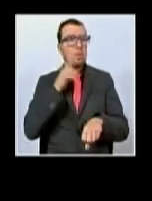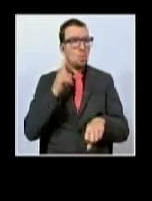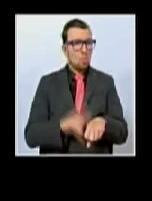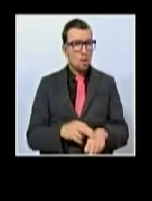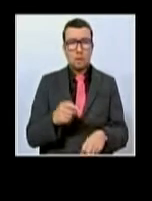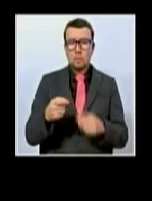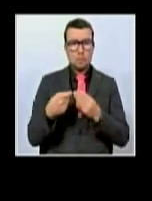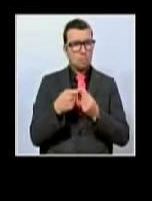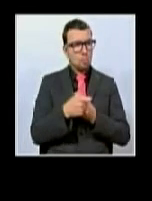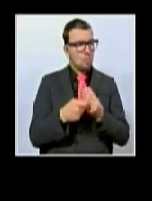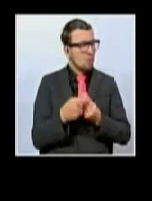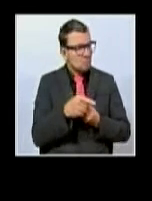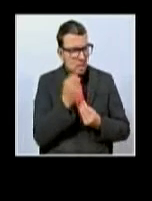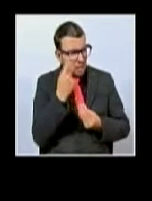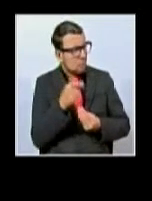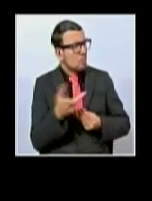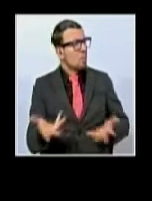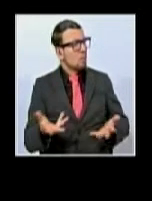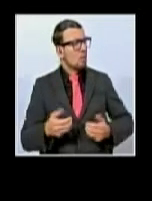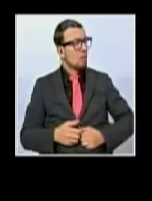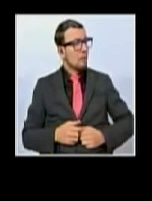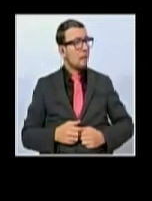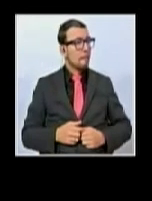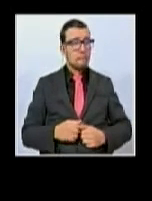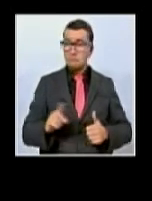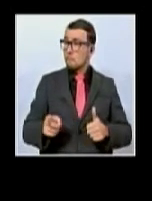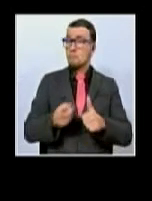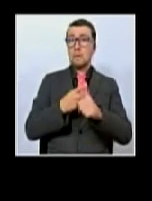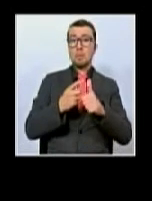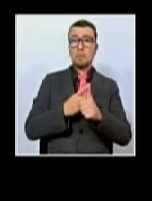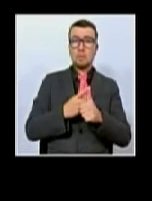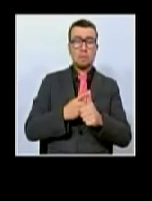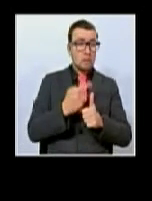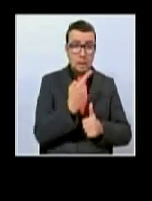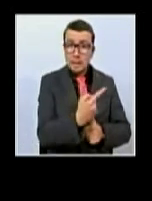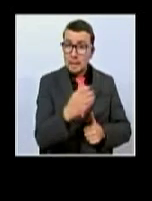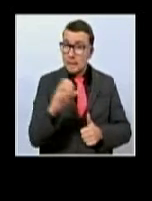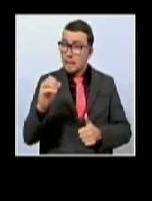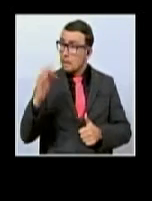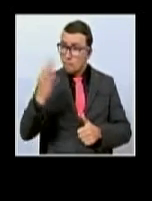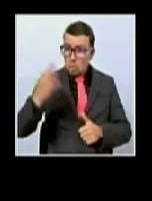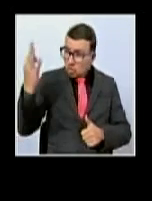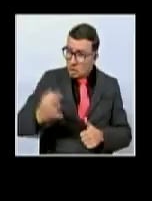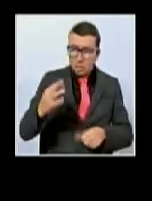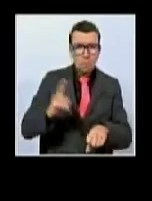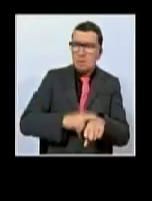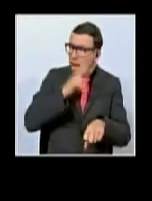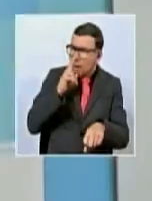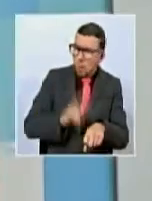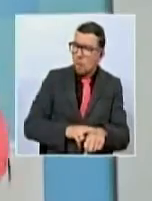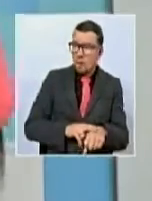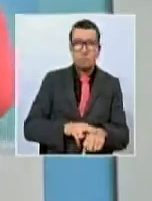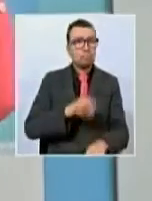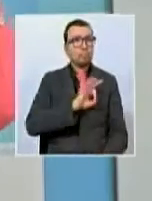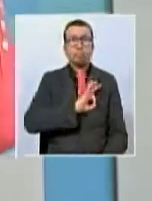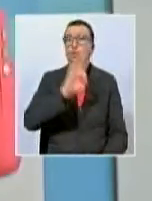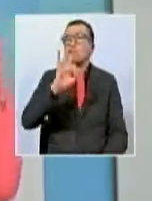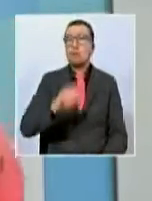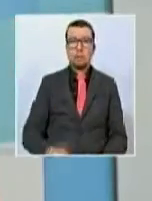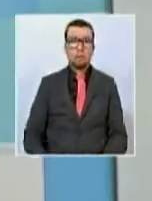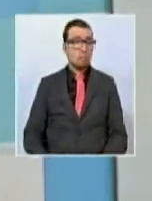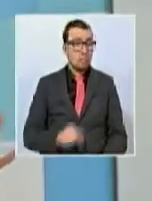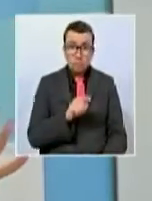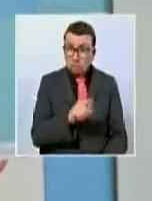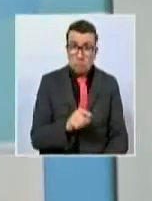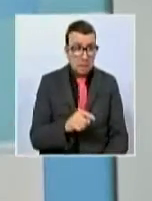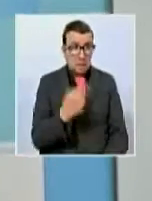entiende eso? A ver, primera regla de oro. No hay nada 100% natural, jamás. En ninguna categoría de producto